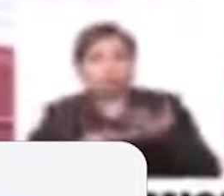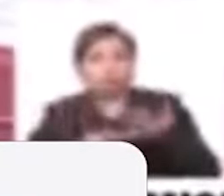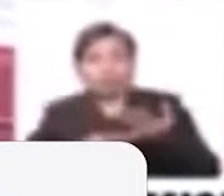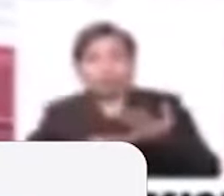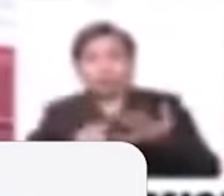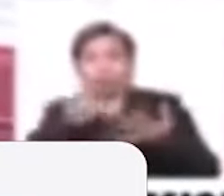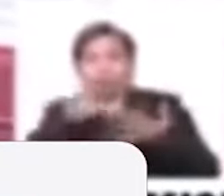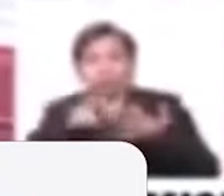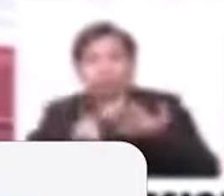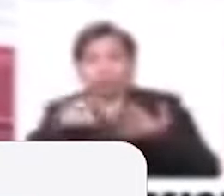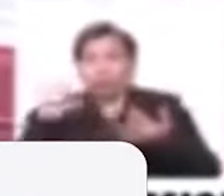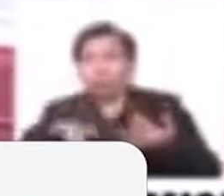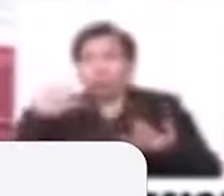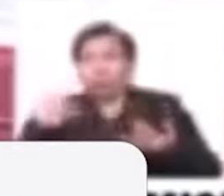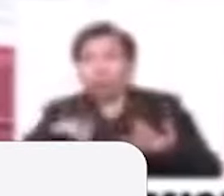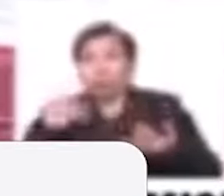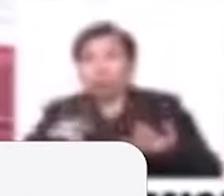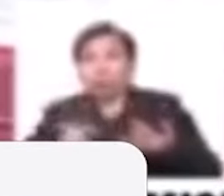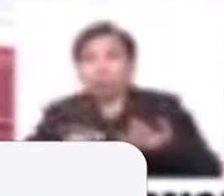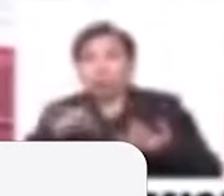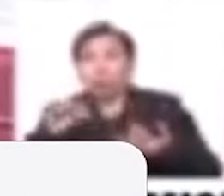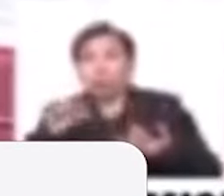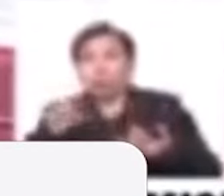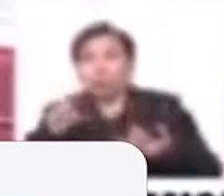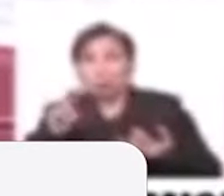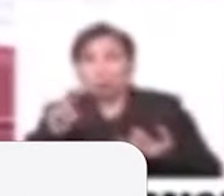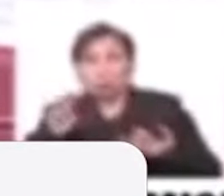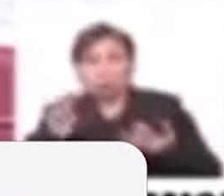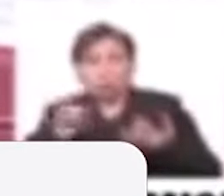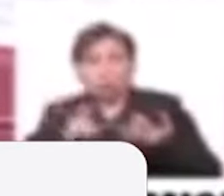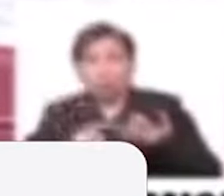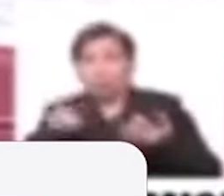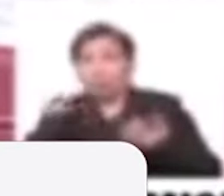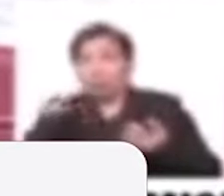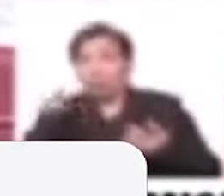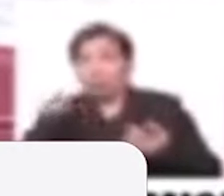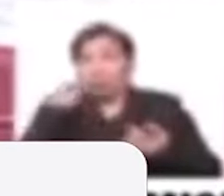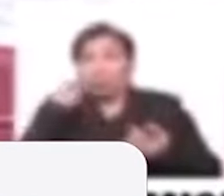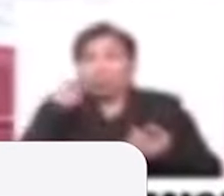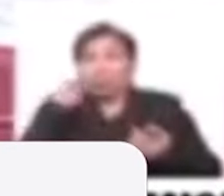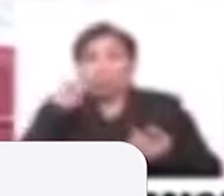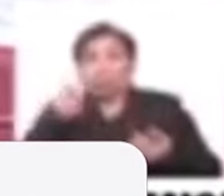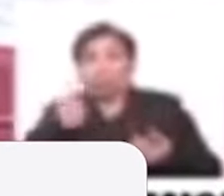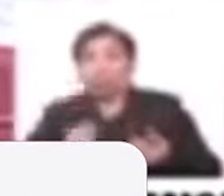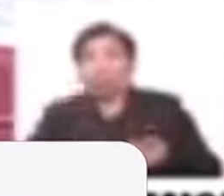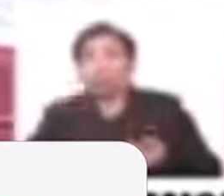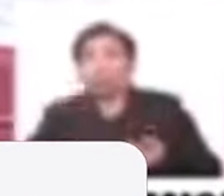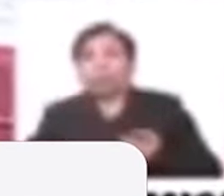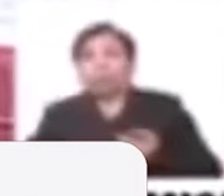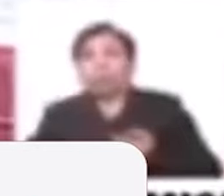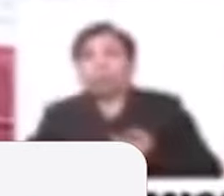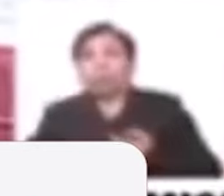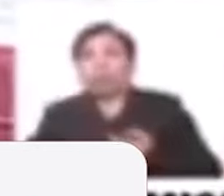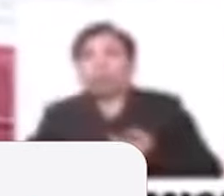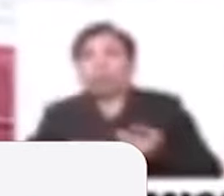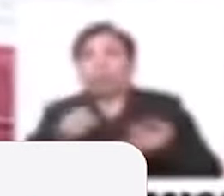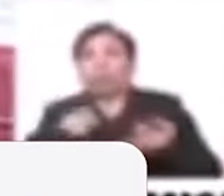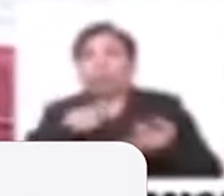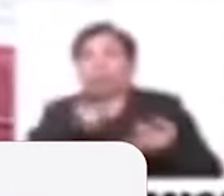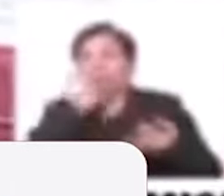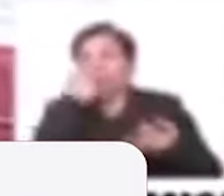cometer una falta grave, pero la falta grave la debe cometer el oficial. Y aquí lo que nosotros hemos